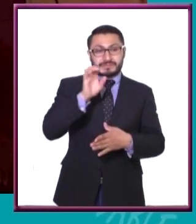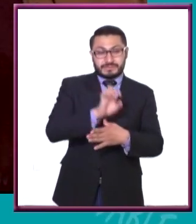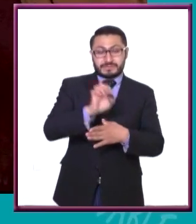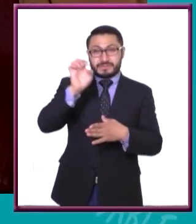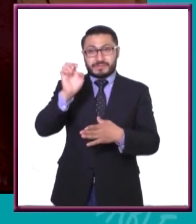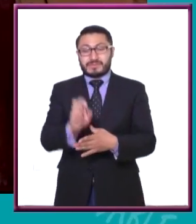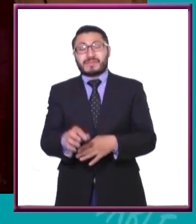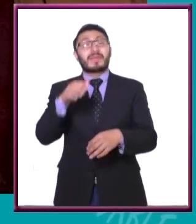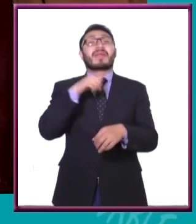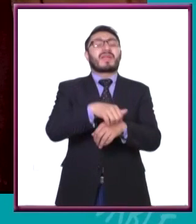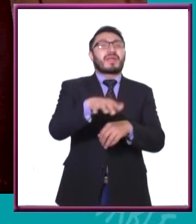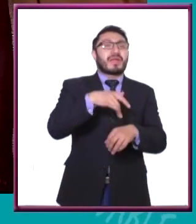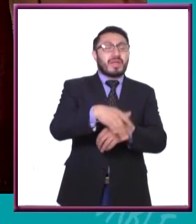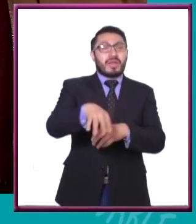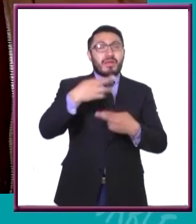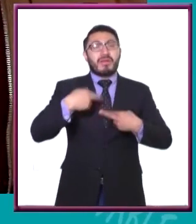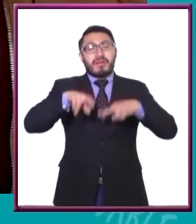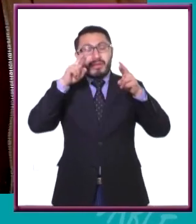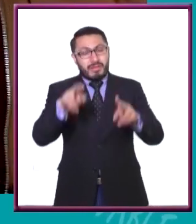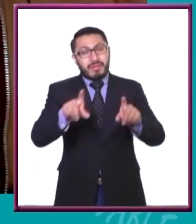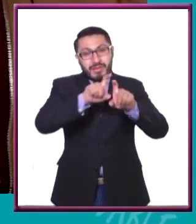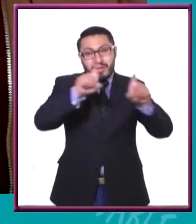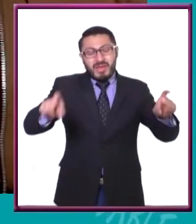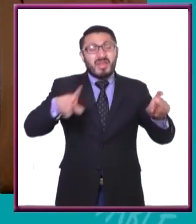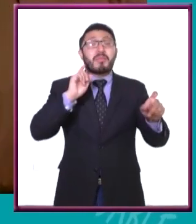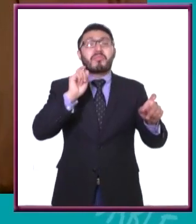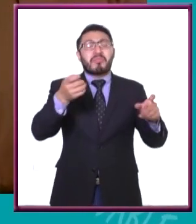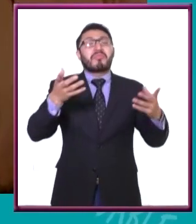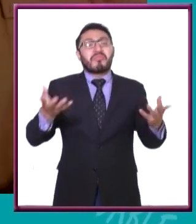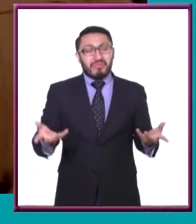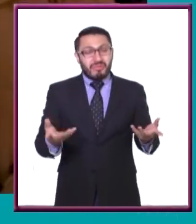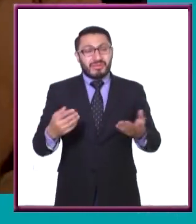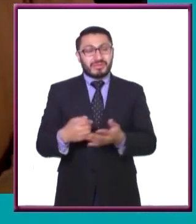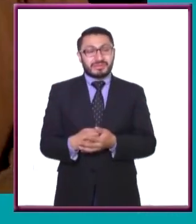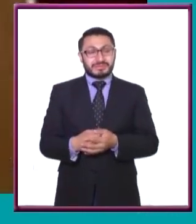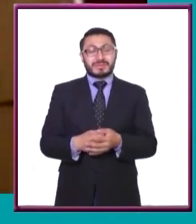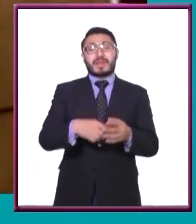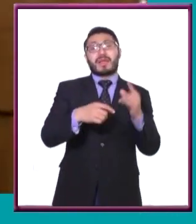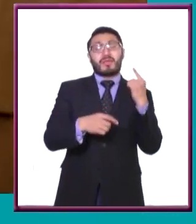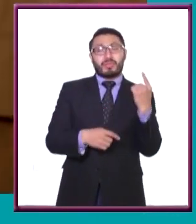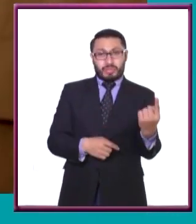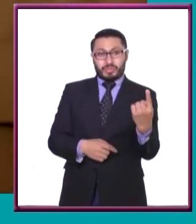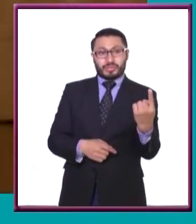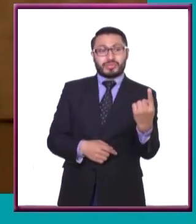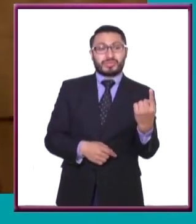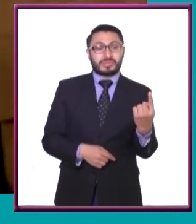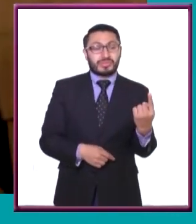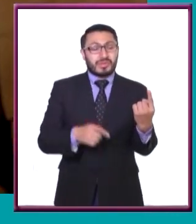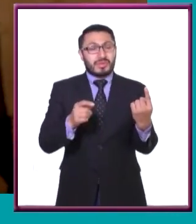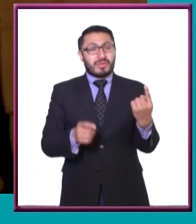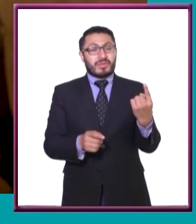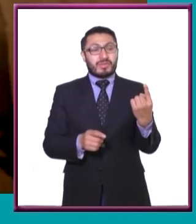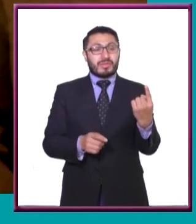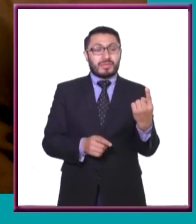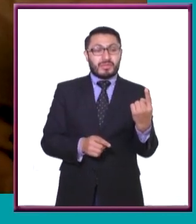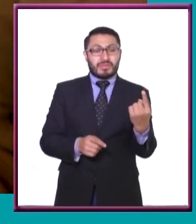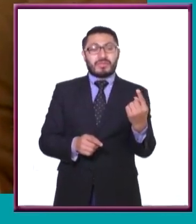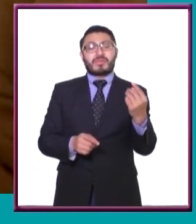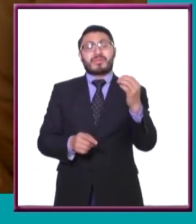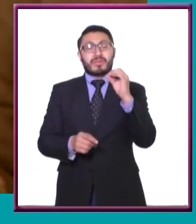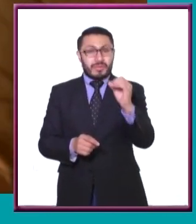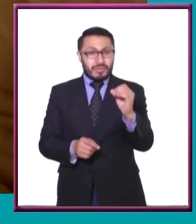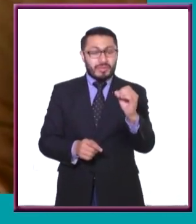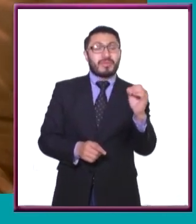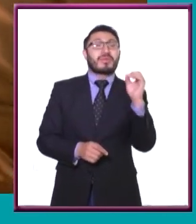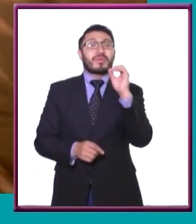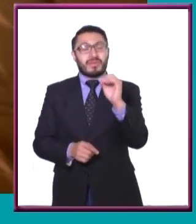Por lo tanto, el número que representa esta expresión, ¿cuál sería? Sería un 1 y tenemos